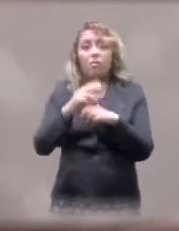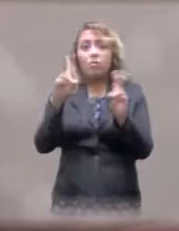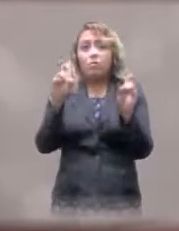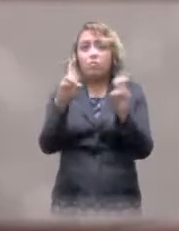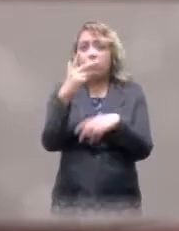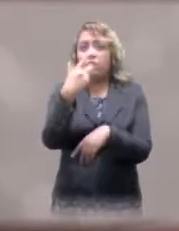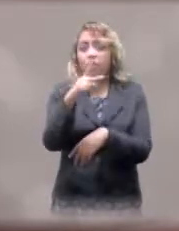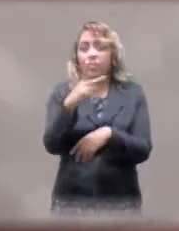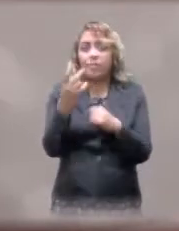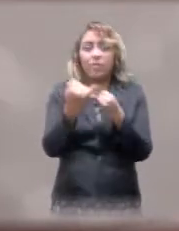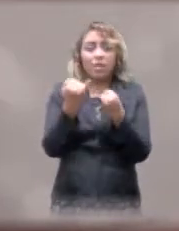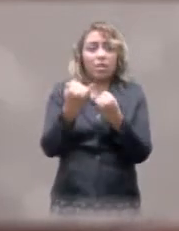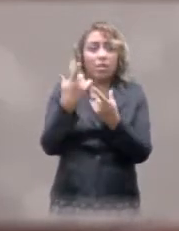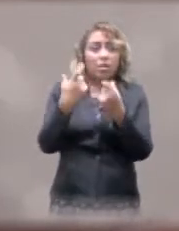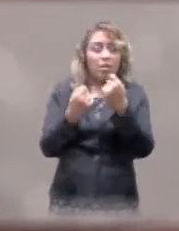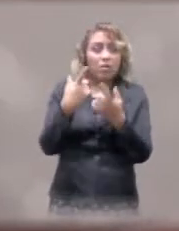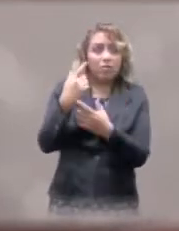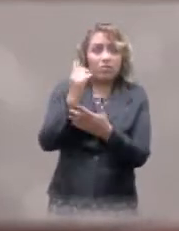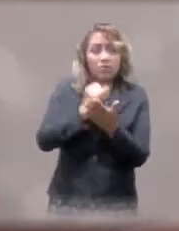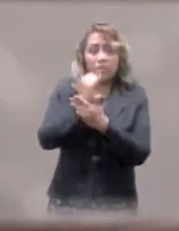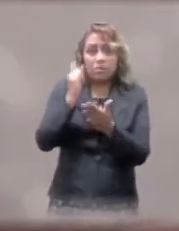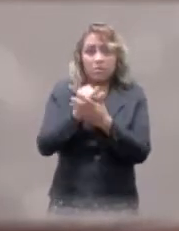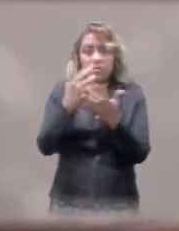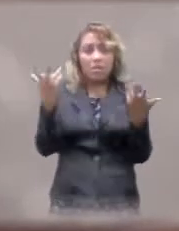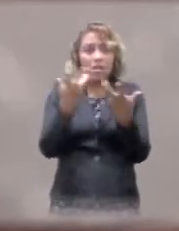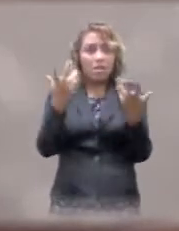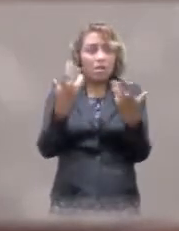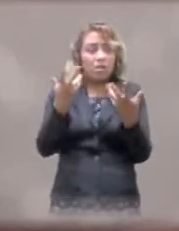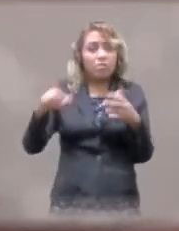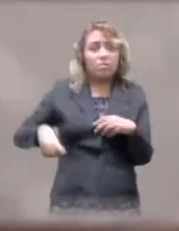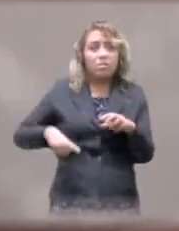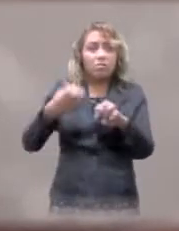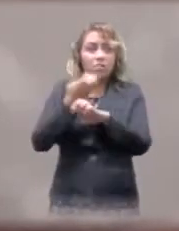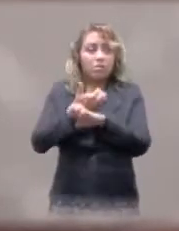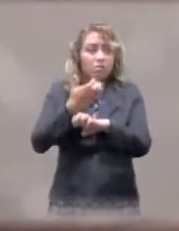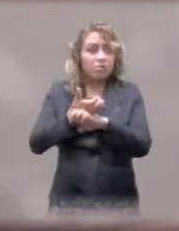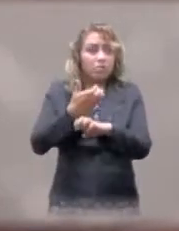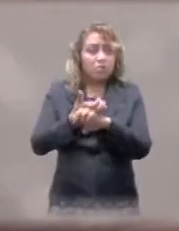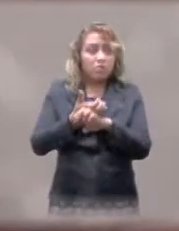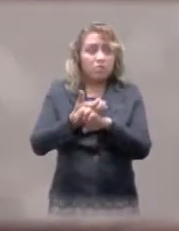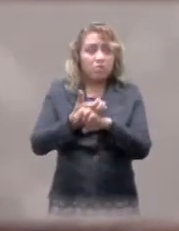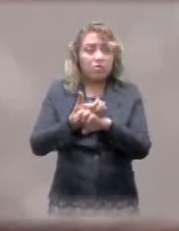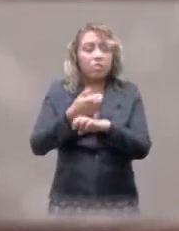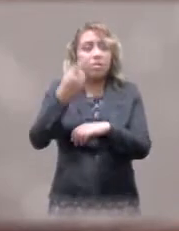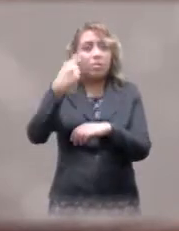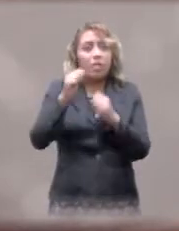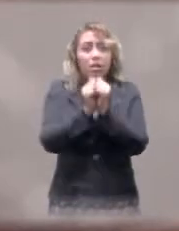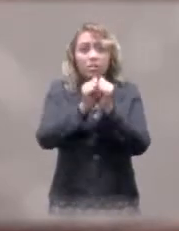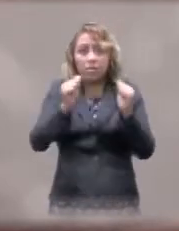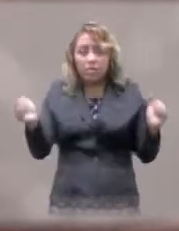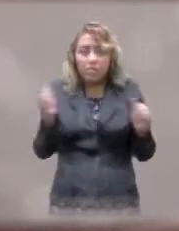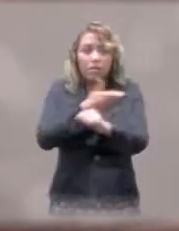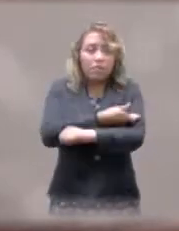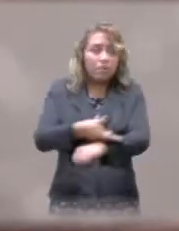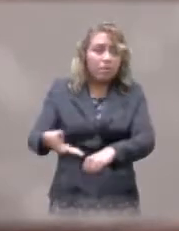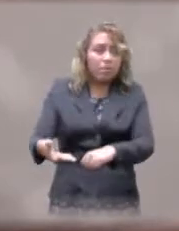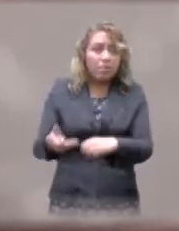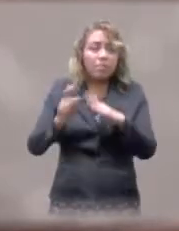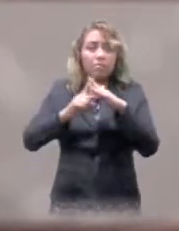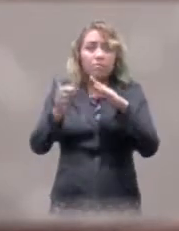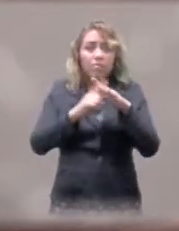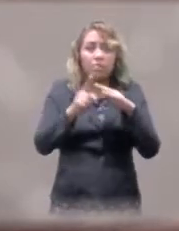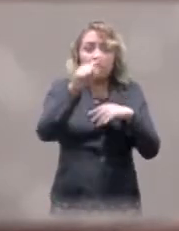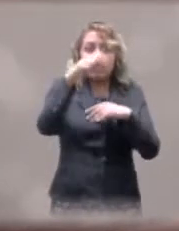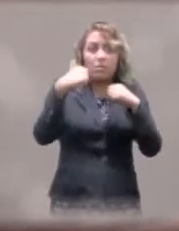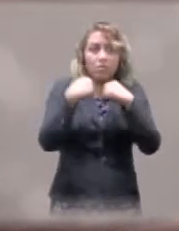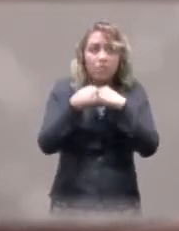las medidas emprendidas por el gobierno de los Estados Unidos de América en las que se separan a las familias migrantes en la